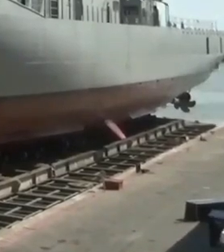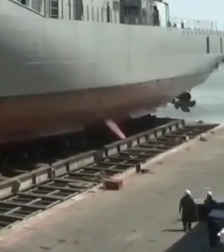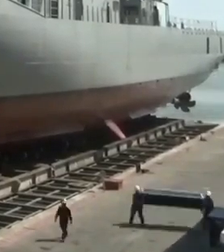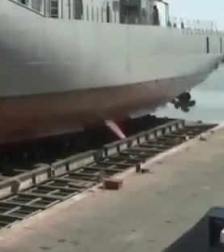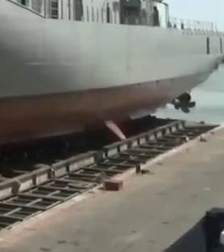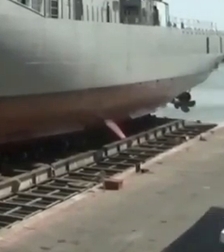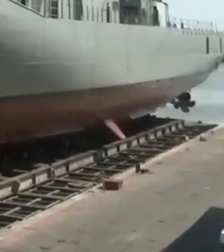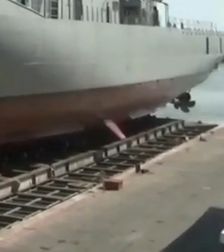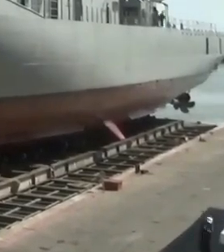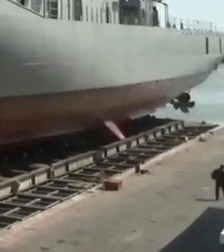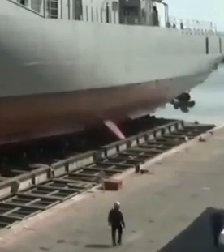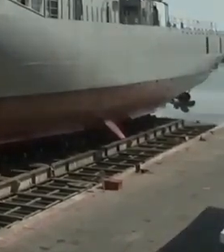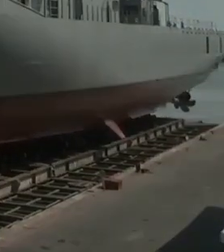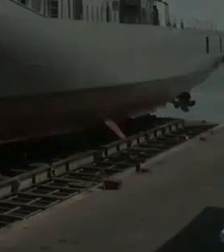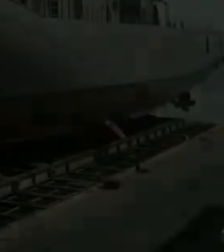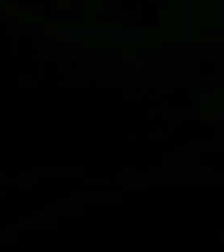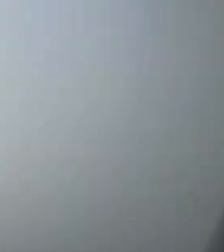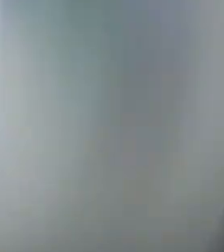La puesta a flote.